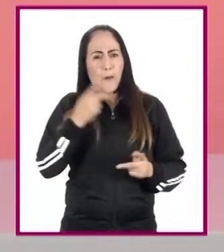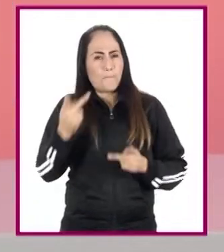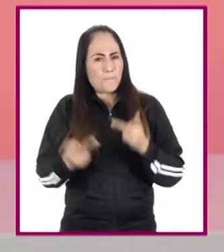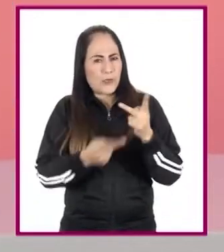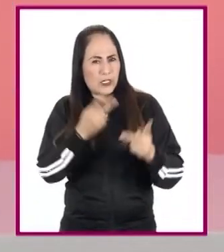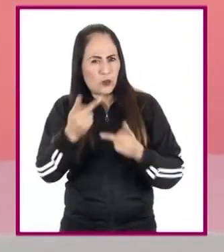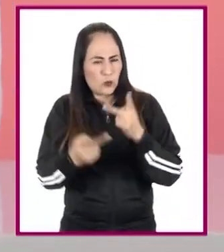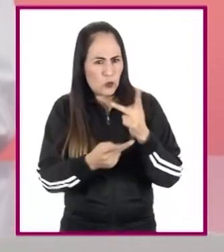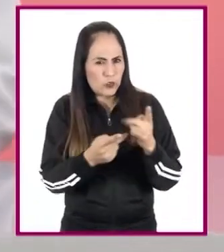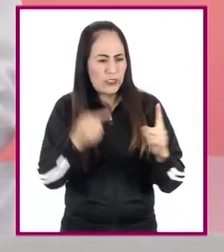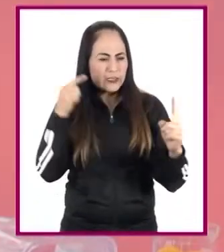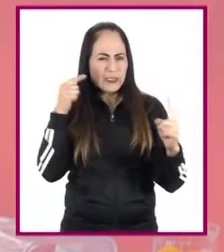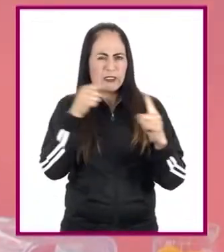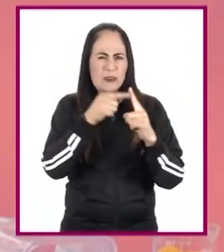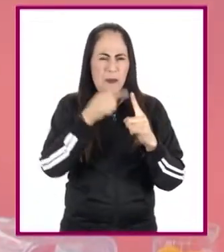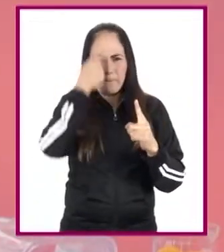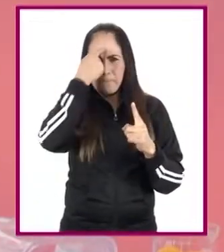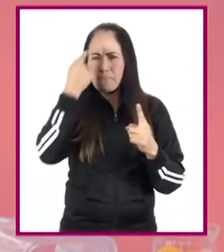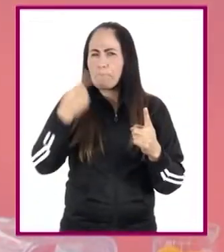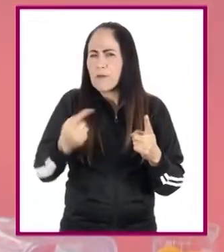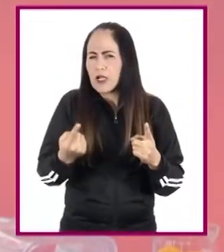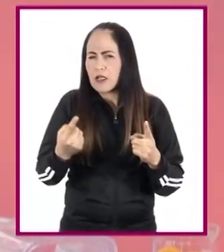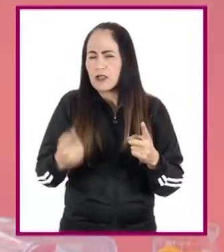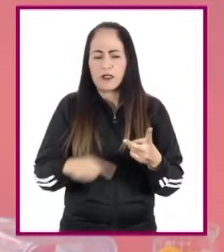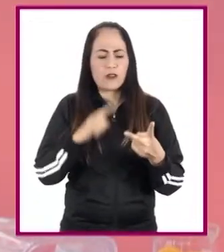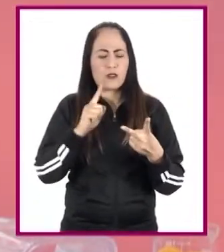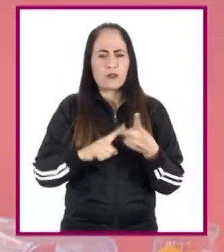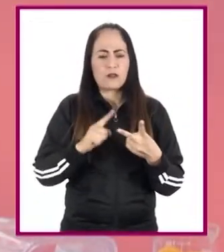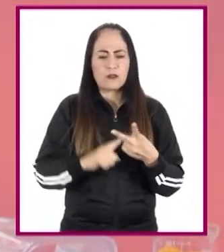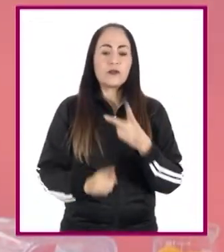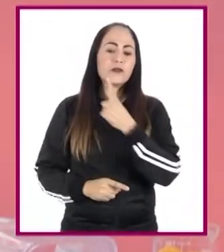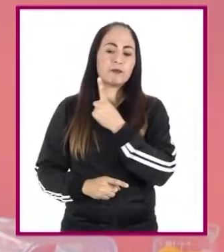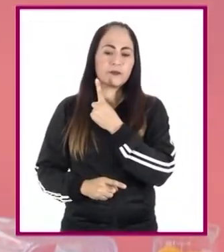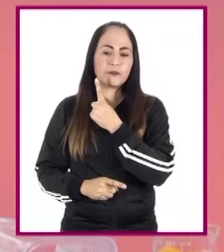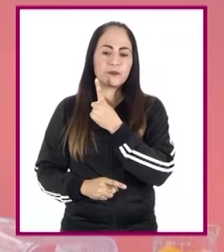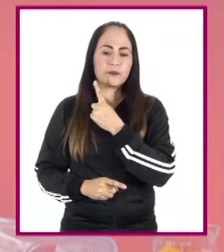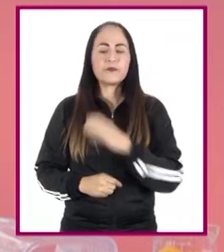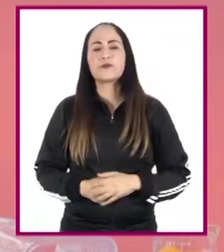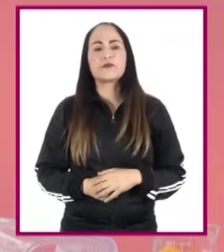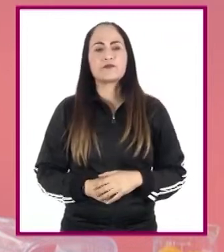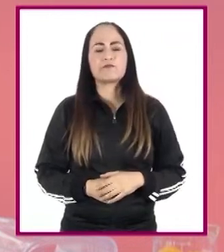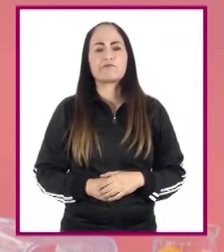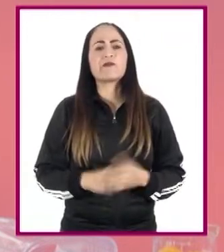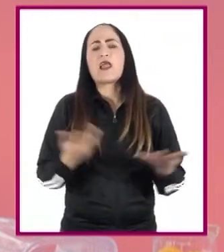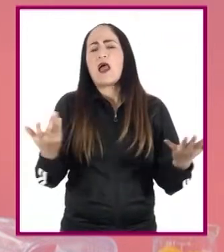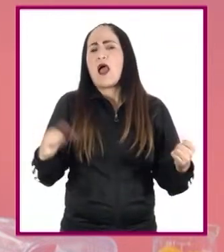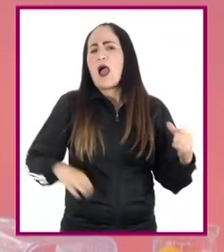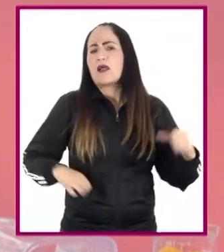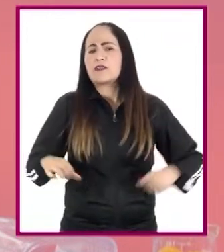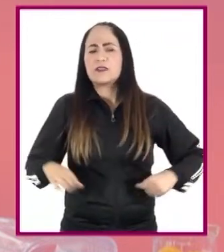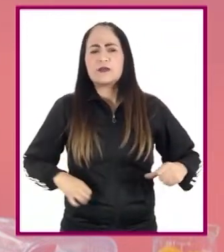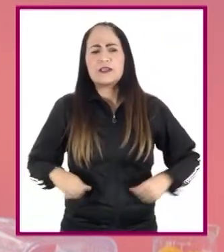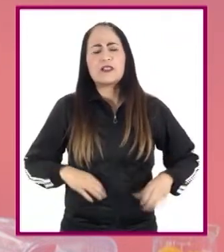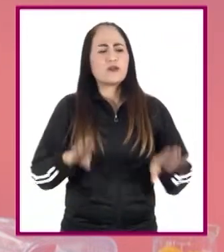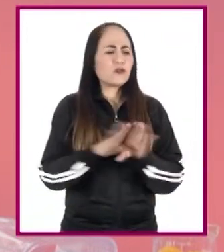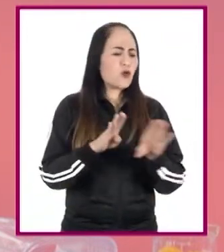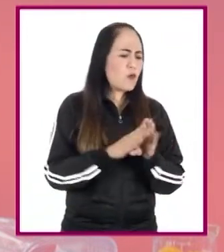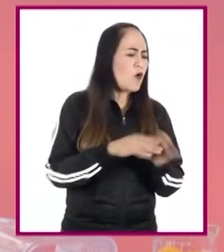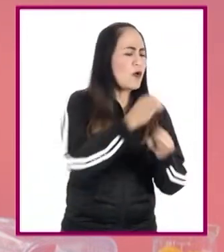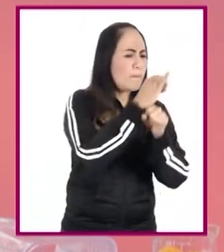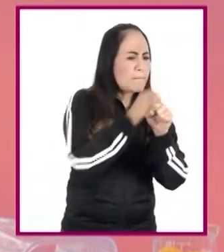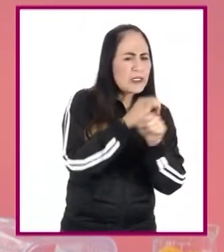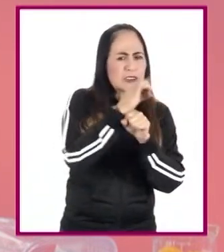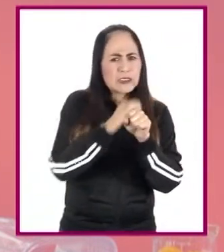el propósito del proyecto. Número 2, desarrollo. En esta etapa se realizan actividades como consultas,